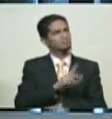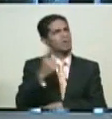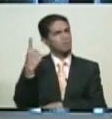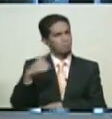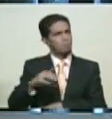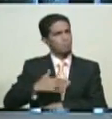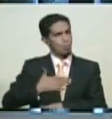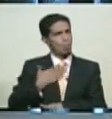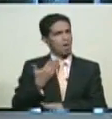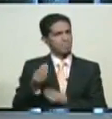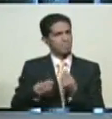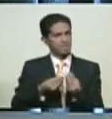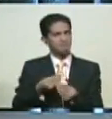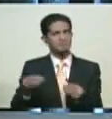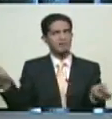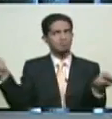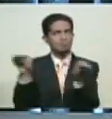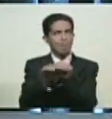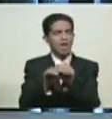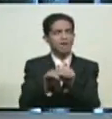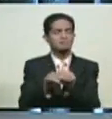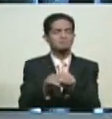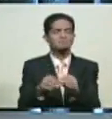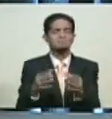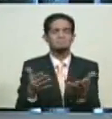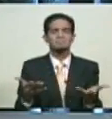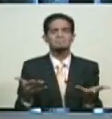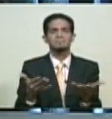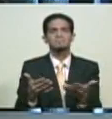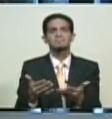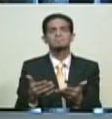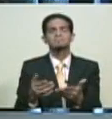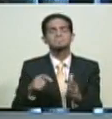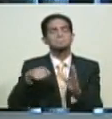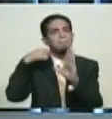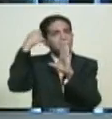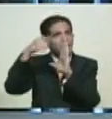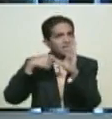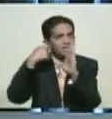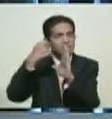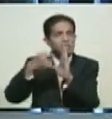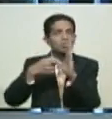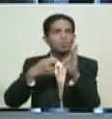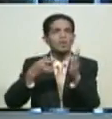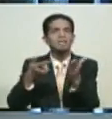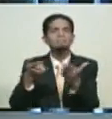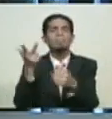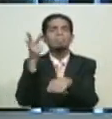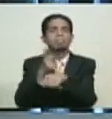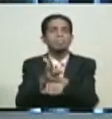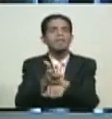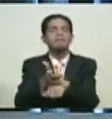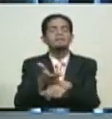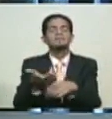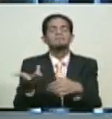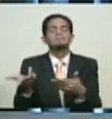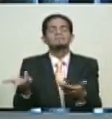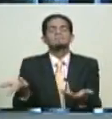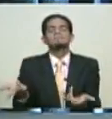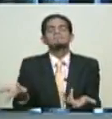producción de telenovelas de seriales de películas para televisión de películas para cine